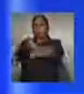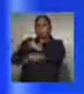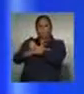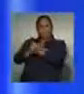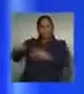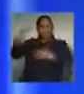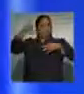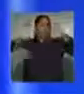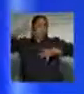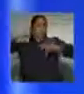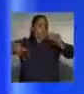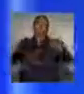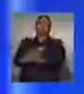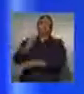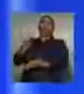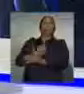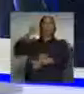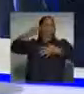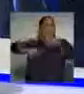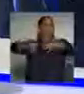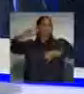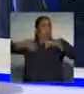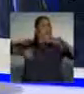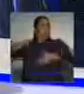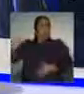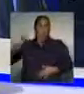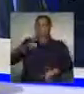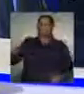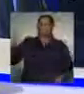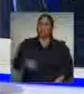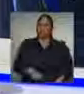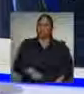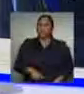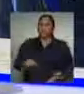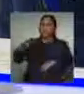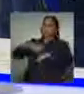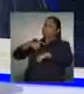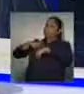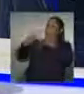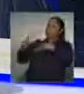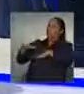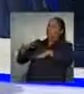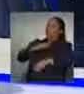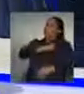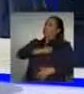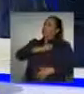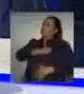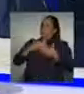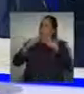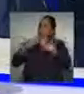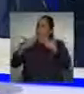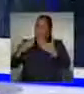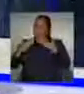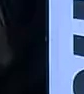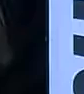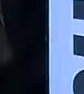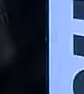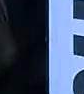será juzgado por la nueva justicia con el tiempo vencido señor olvera muchísimas gracias